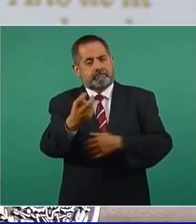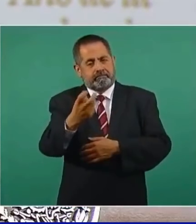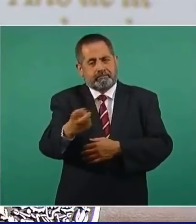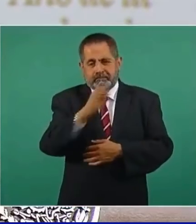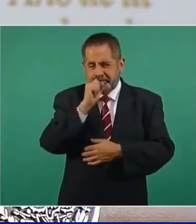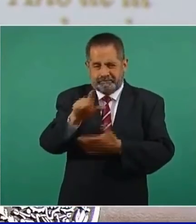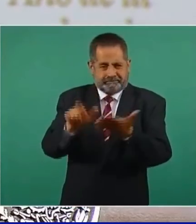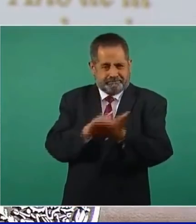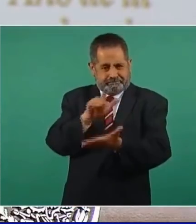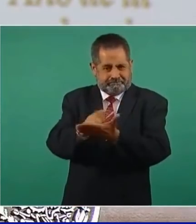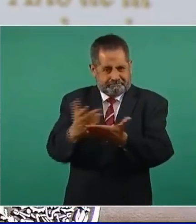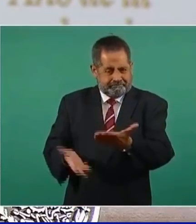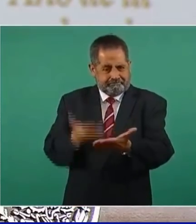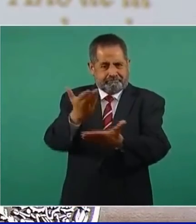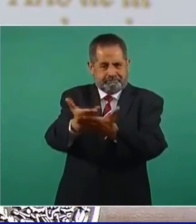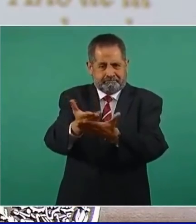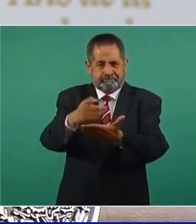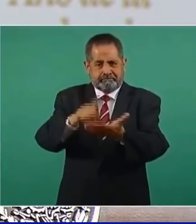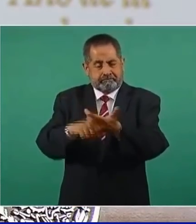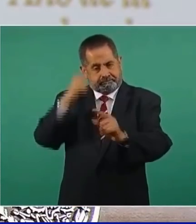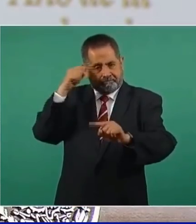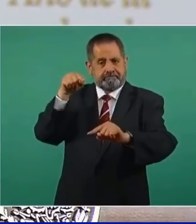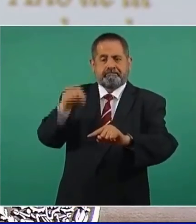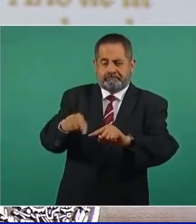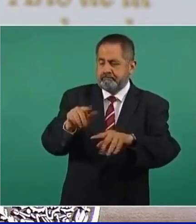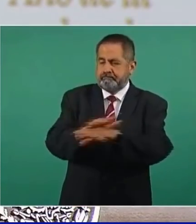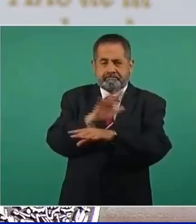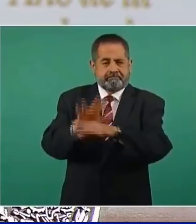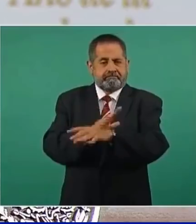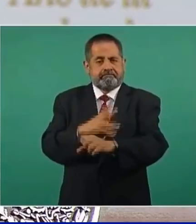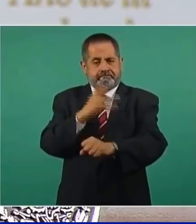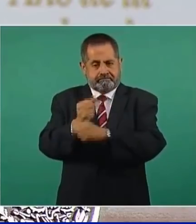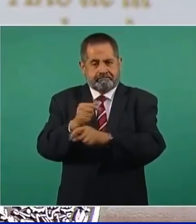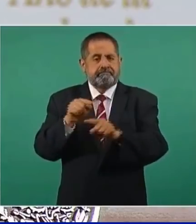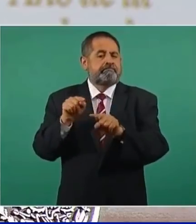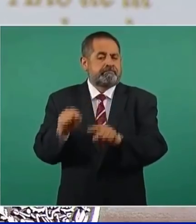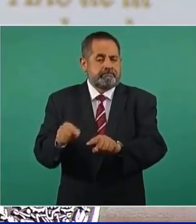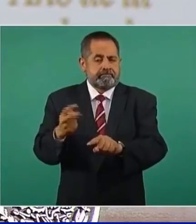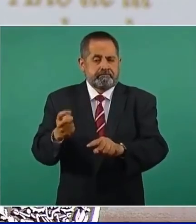de la industria eléctrica,